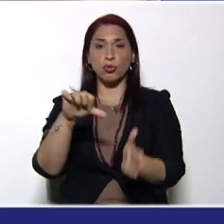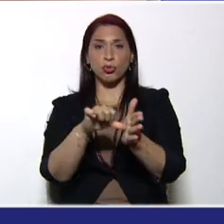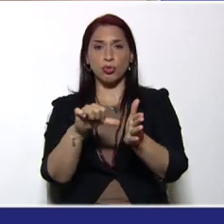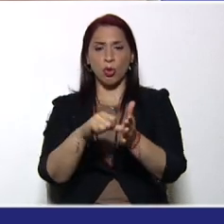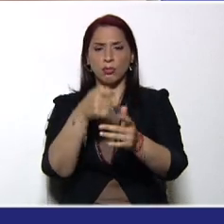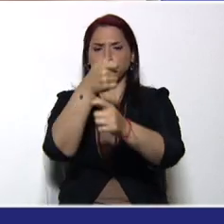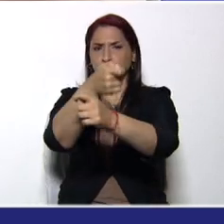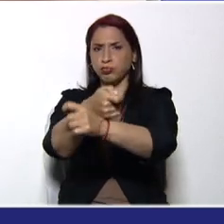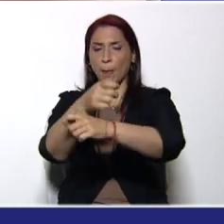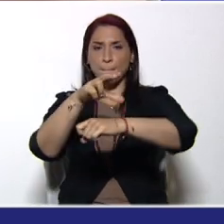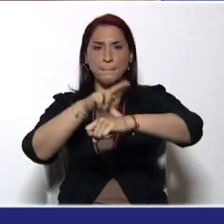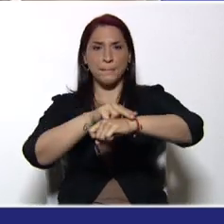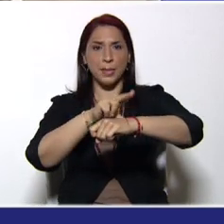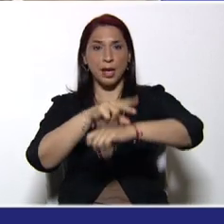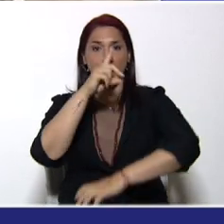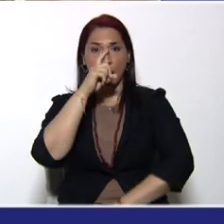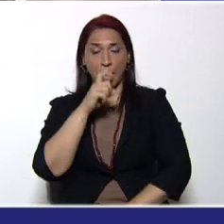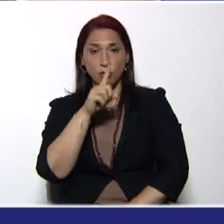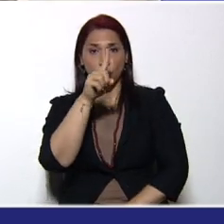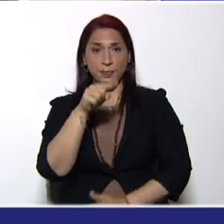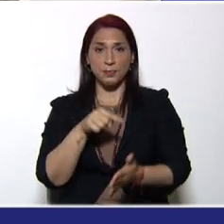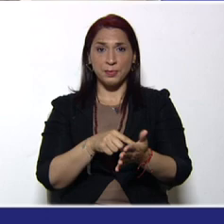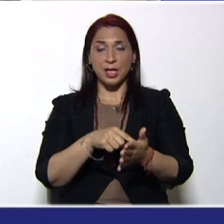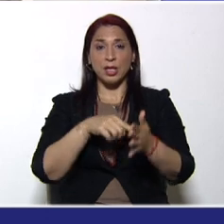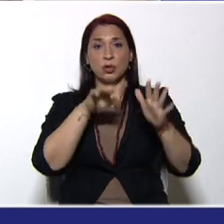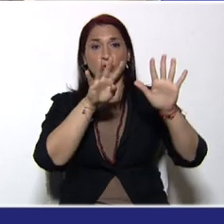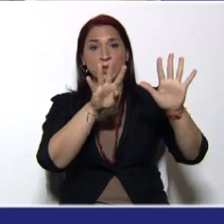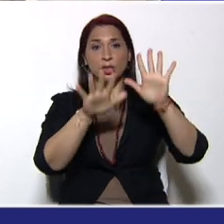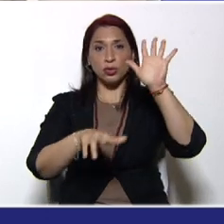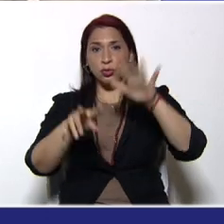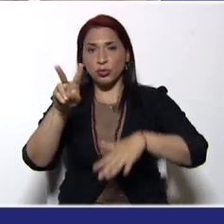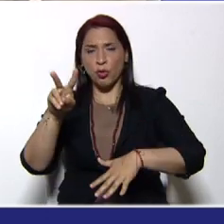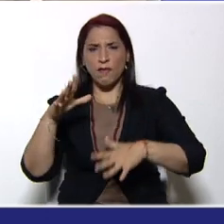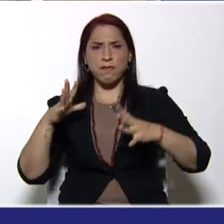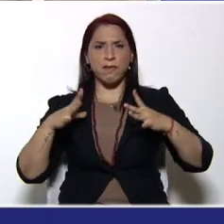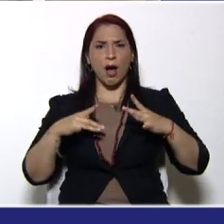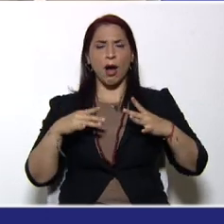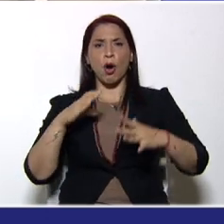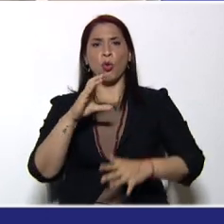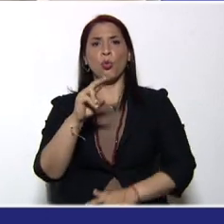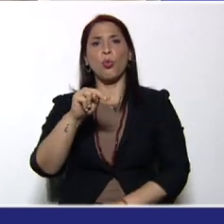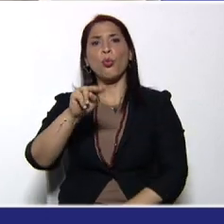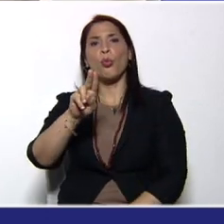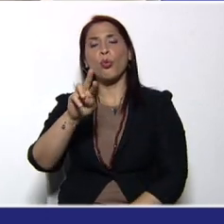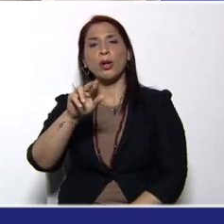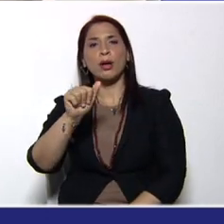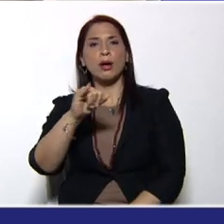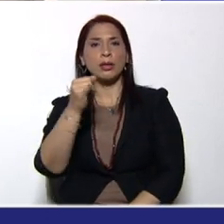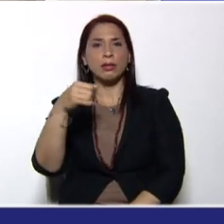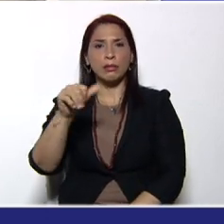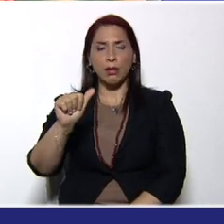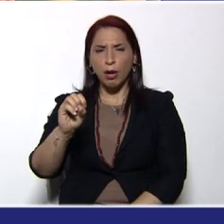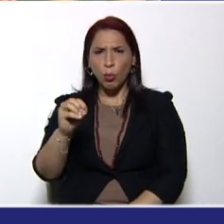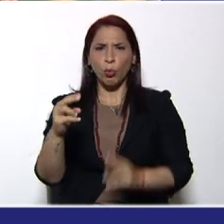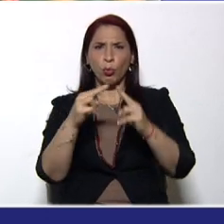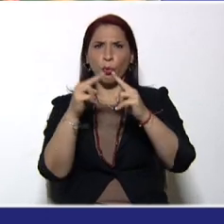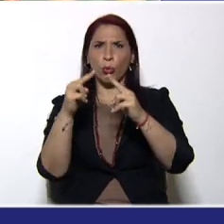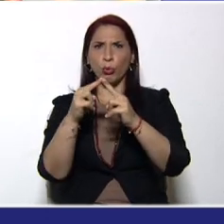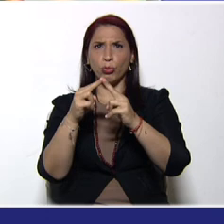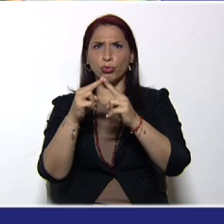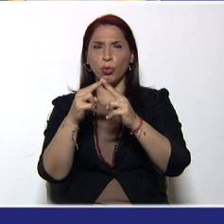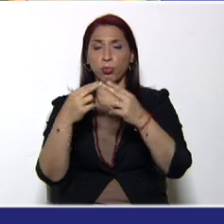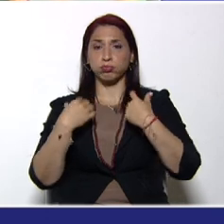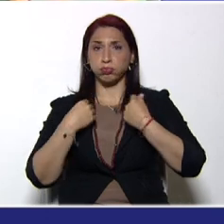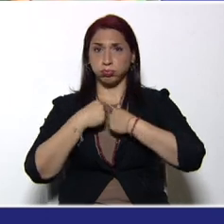como médico. En el año 1912, en unas vacaciones en Curazao, conoció una tropa de scouts holandeses, y de